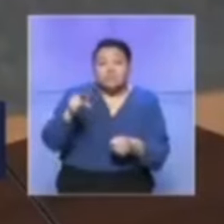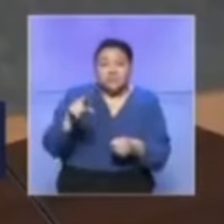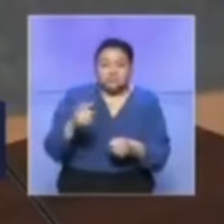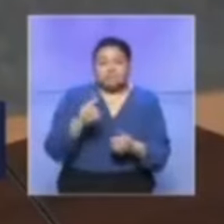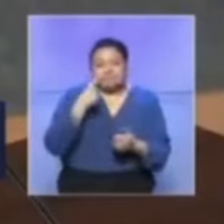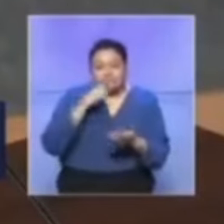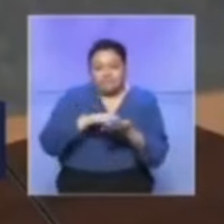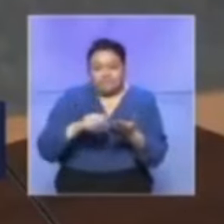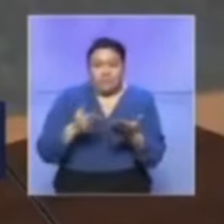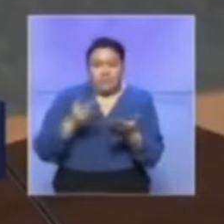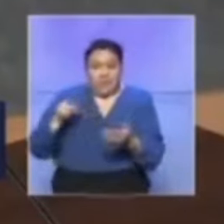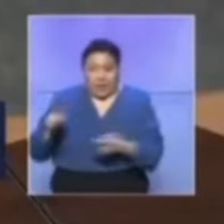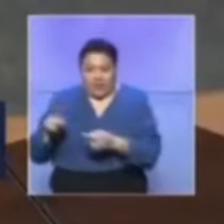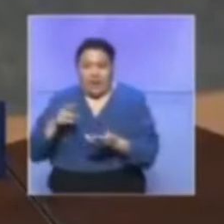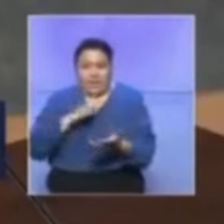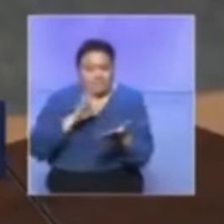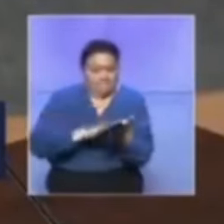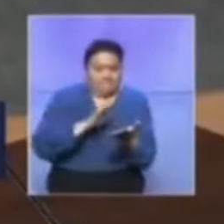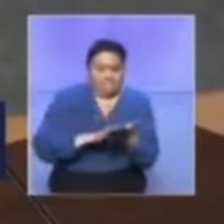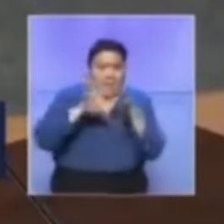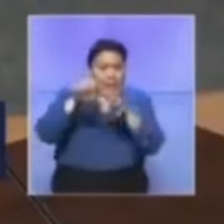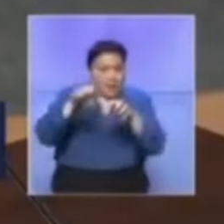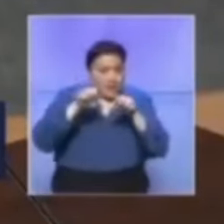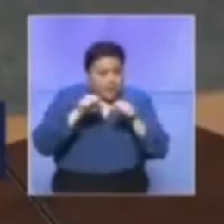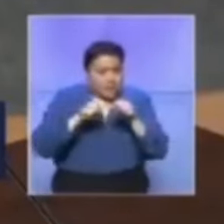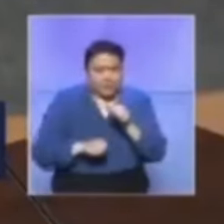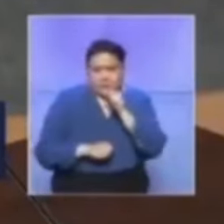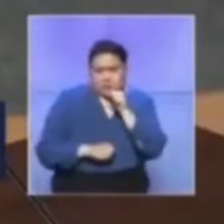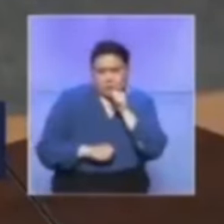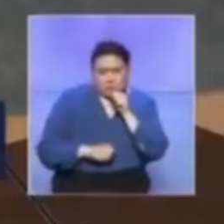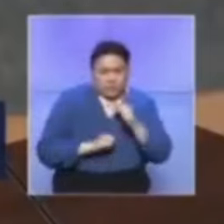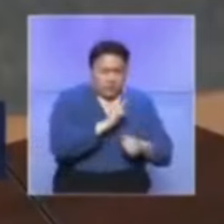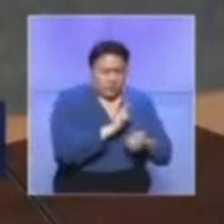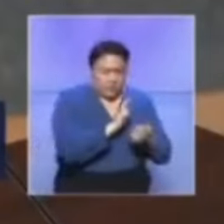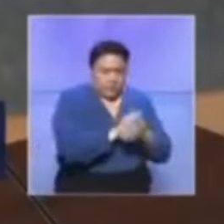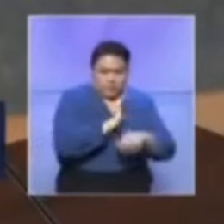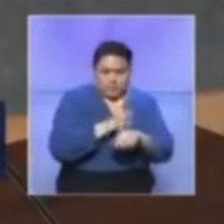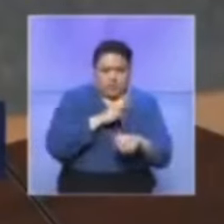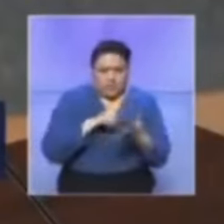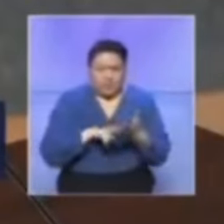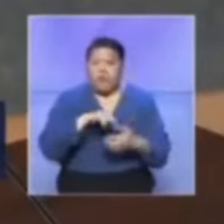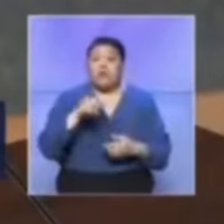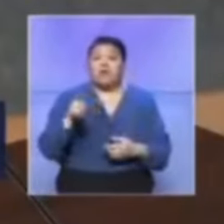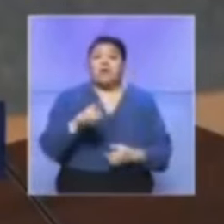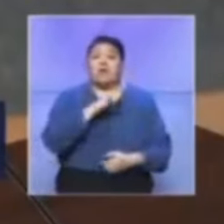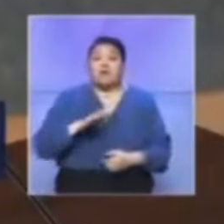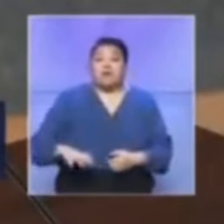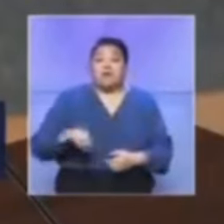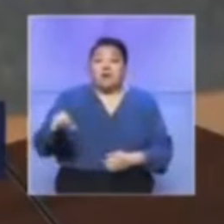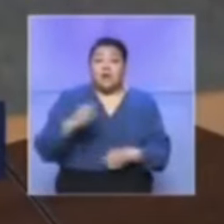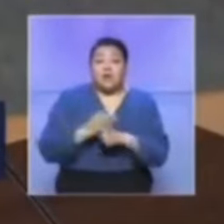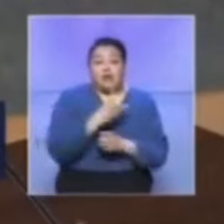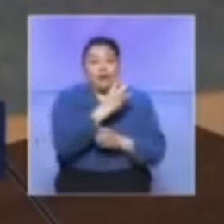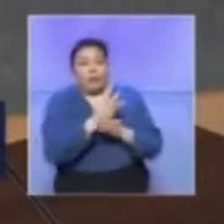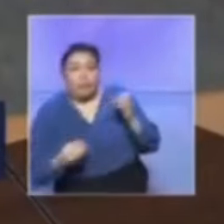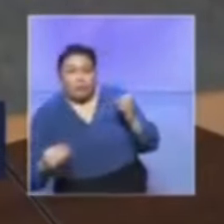1. La existencia de una orden de aprehensión sin que haya prescrito la acción penal y 2. Que el candidato denunciado se encuentre sustraído de la acción